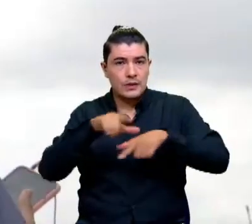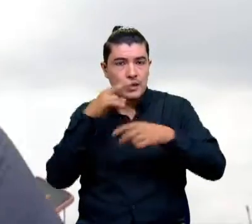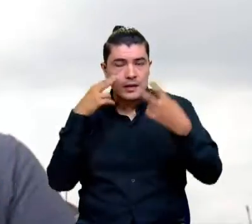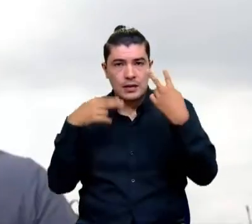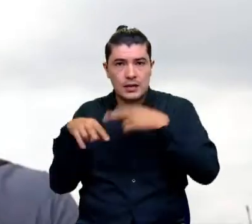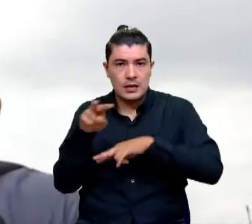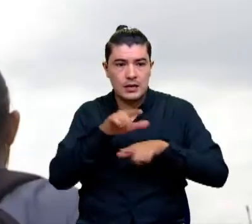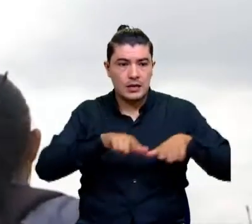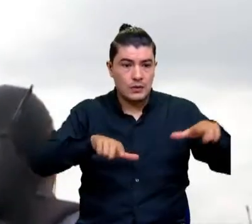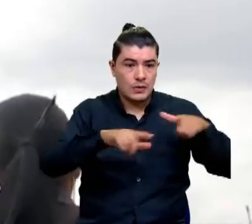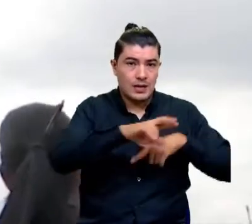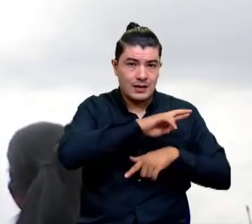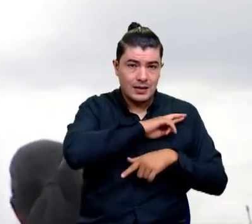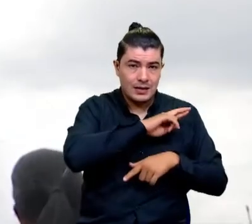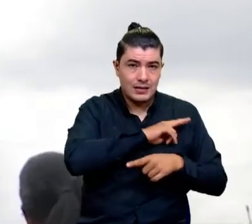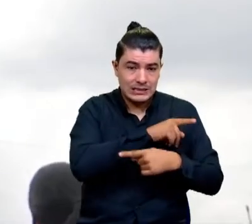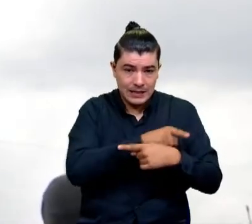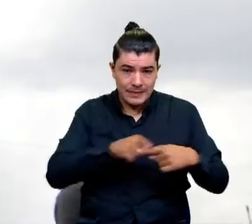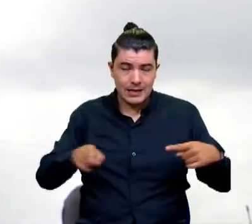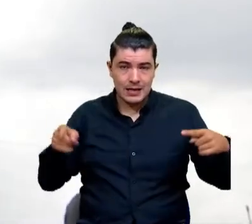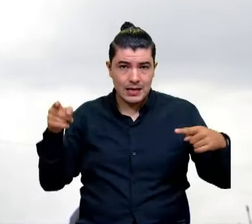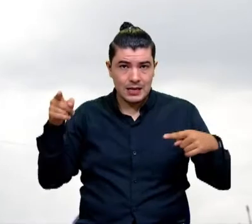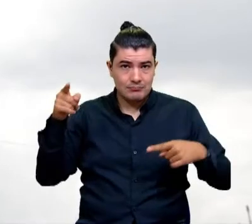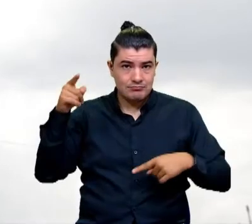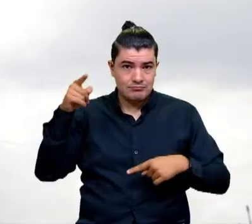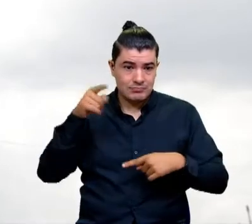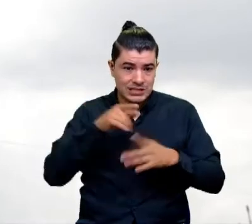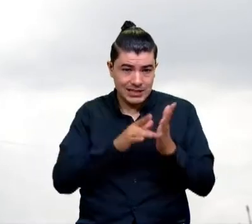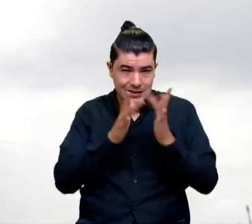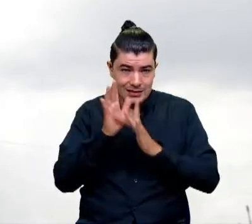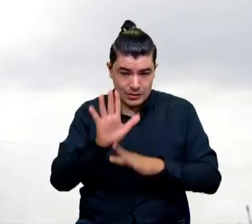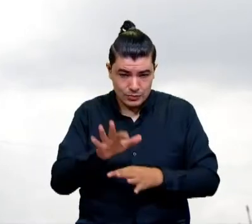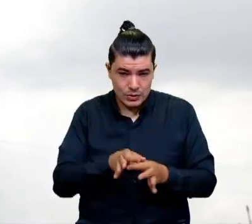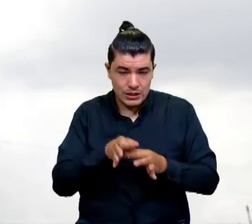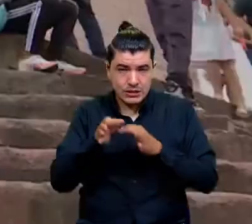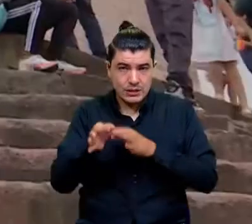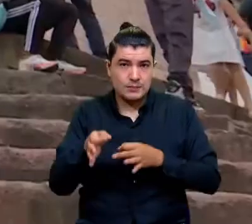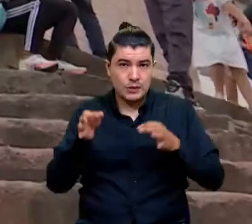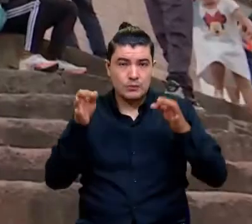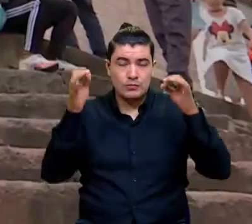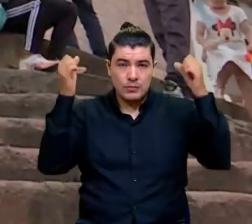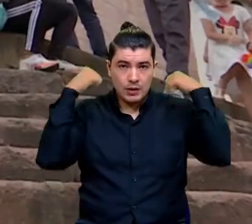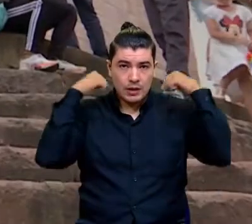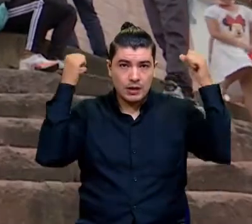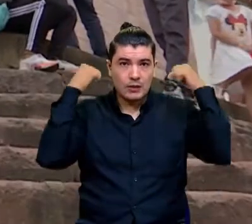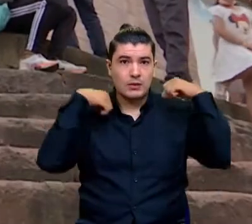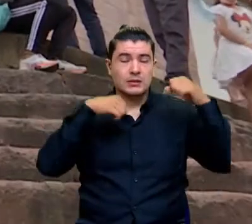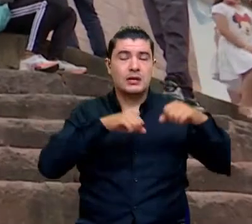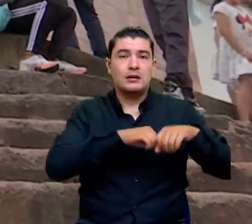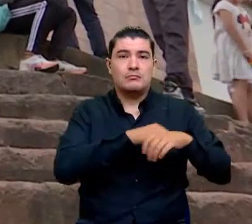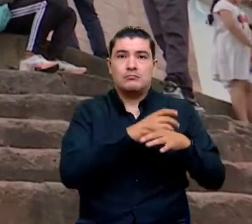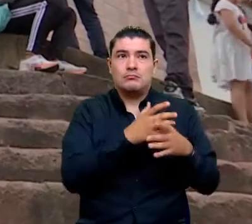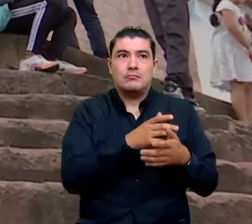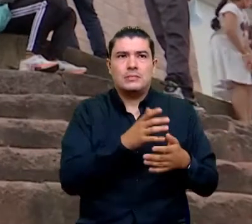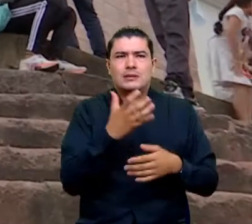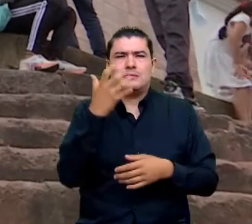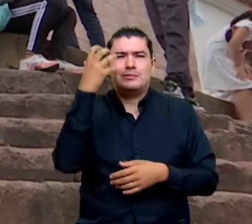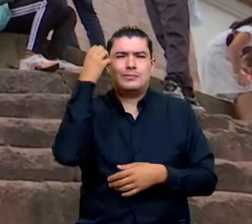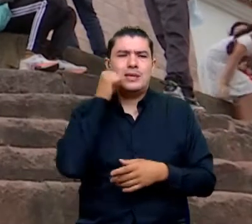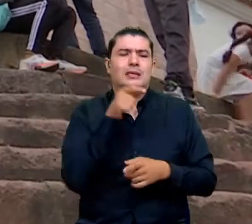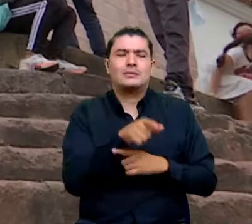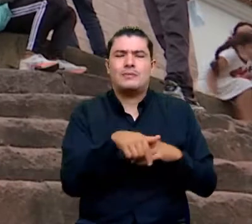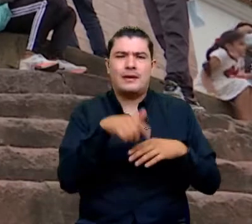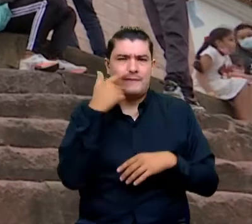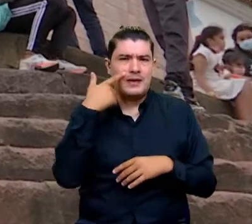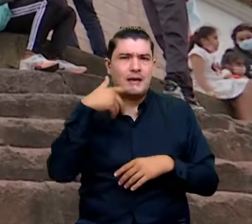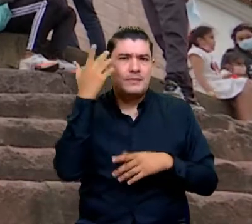Piedecuesta. Tal vez tiene una de las Semanas Santas más tradicionales de Colombia, junto a Popayán y Mompox, Pamplona también, y por eso invitamos aquí a todos los